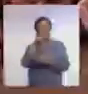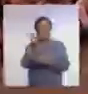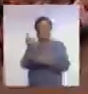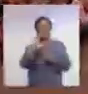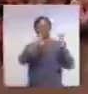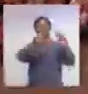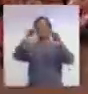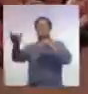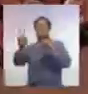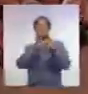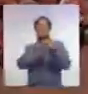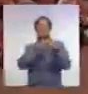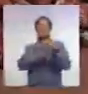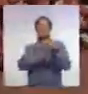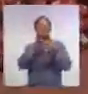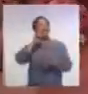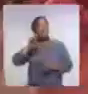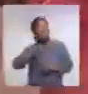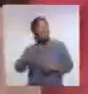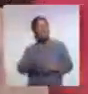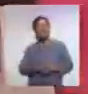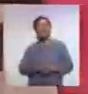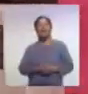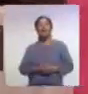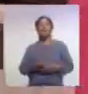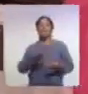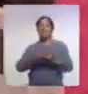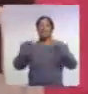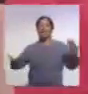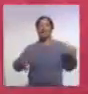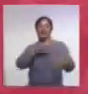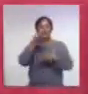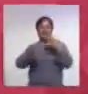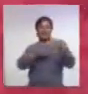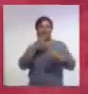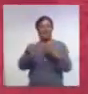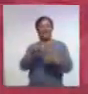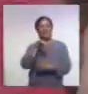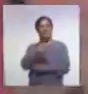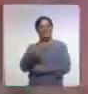el valor de la amistad. Para Ahora Noticias, Marian Gómez.